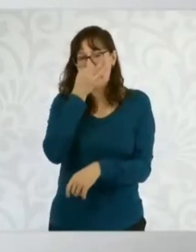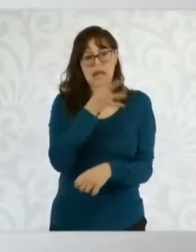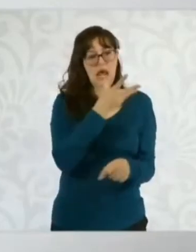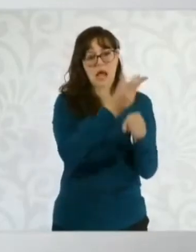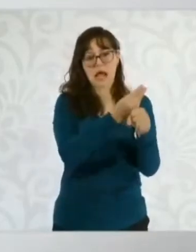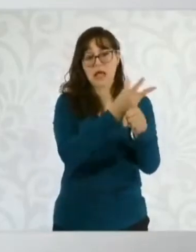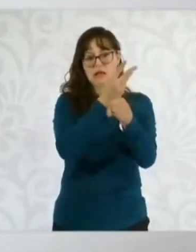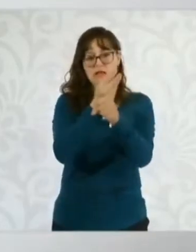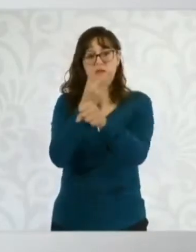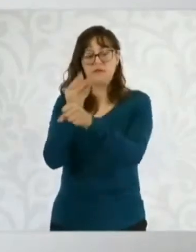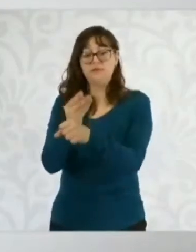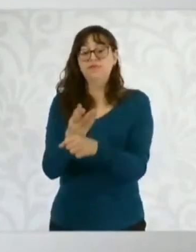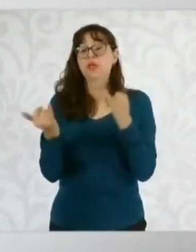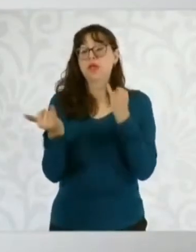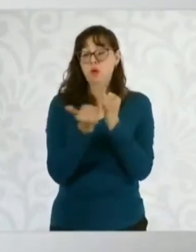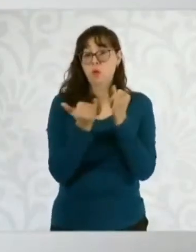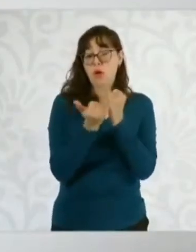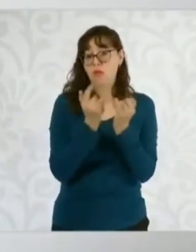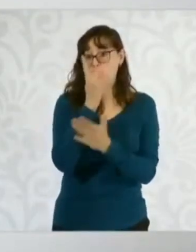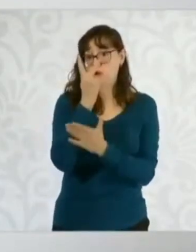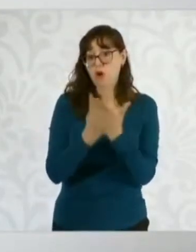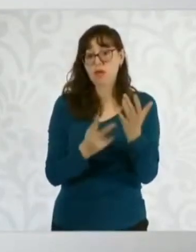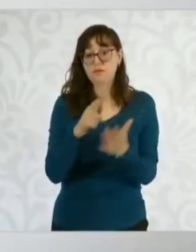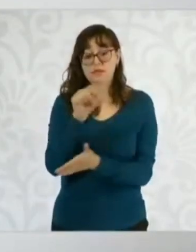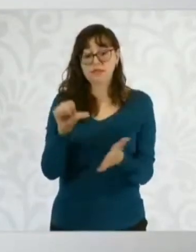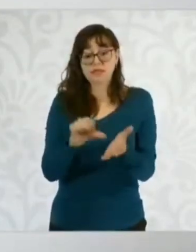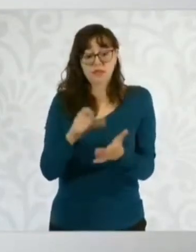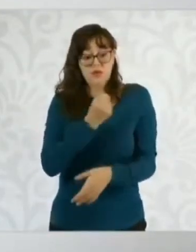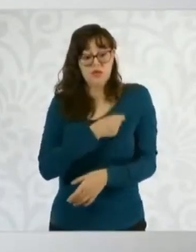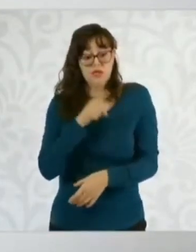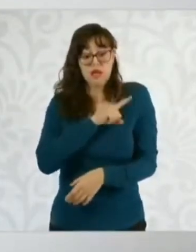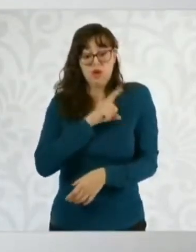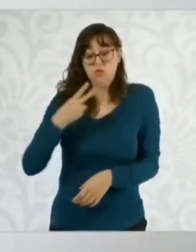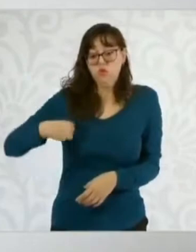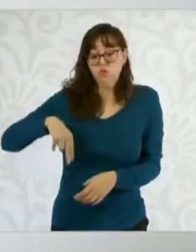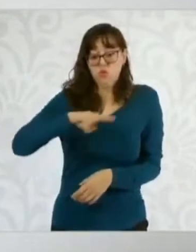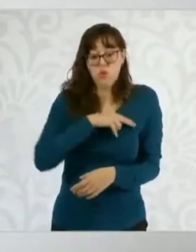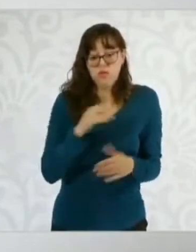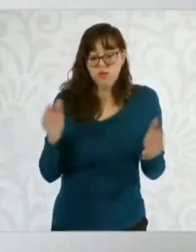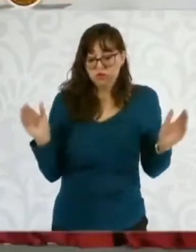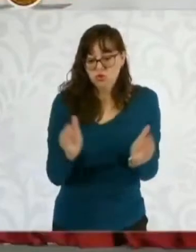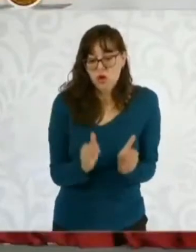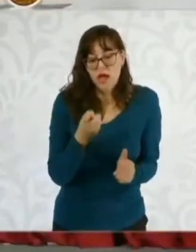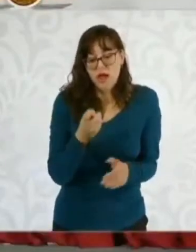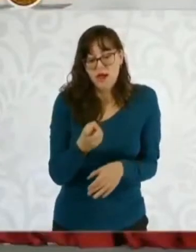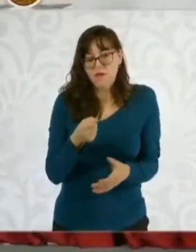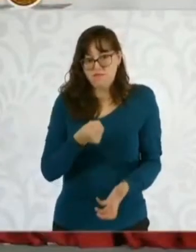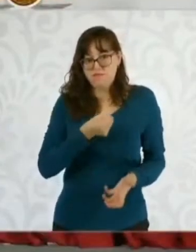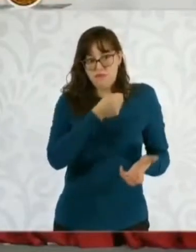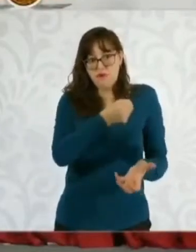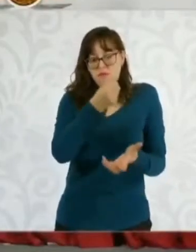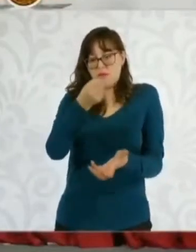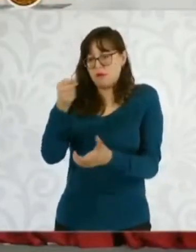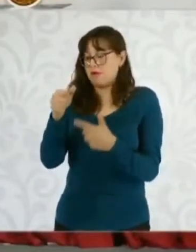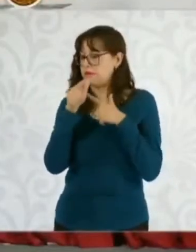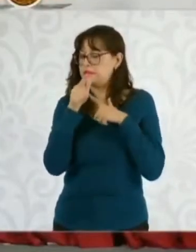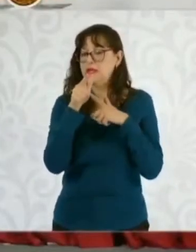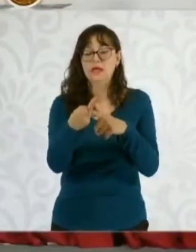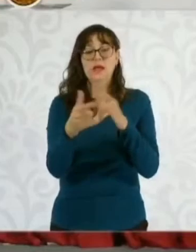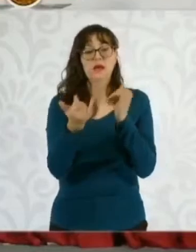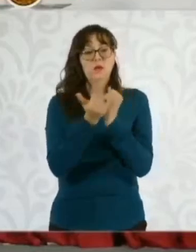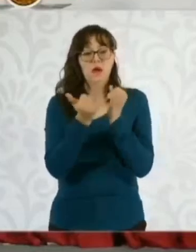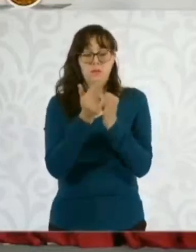excelente ha sido La Clínica Es Nuestra, que continuará, así como continuar con la contratación de personal para operar plenamente todas y cada una de las